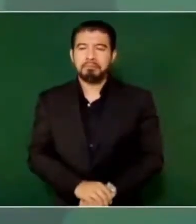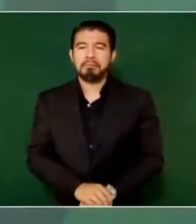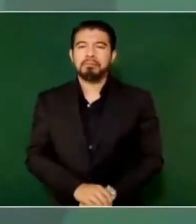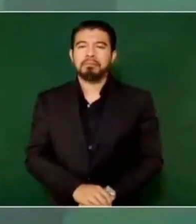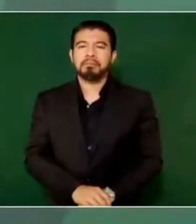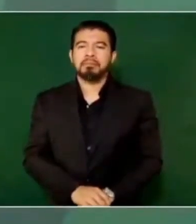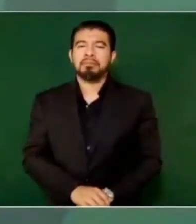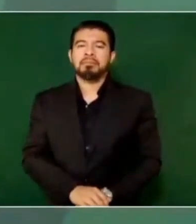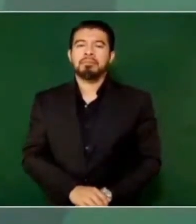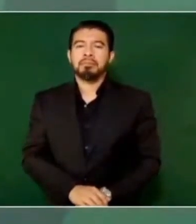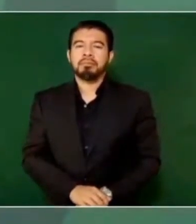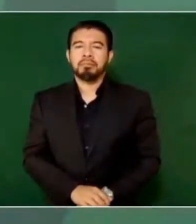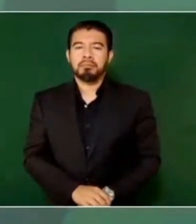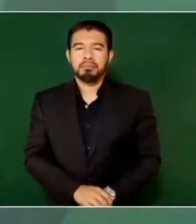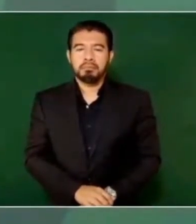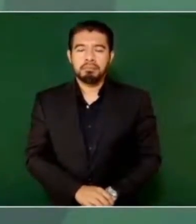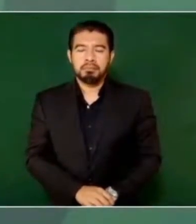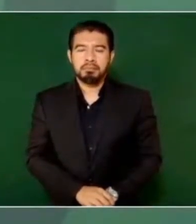Y